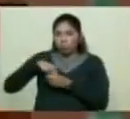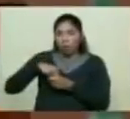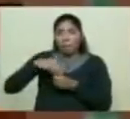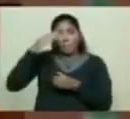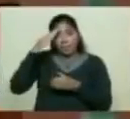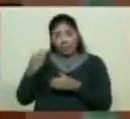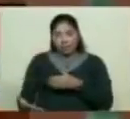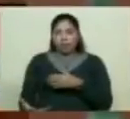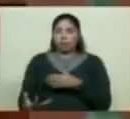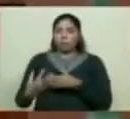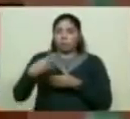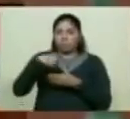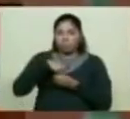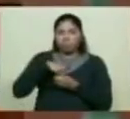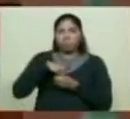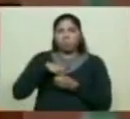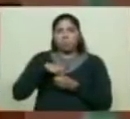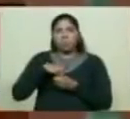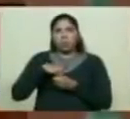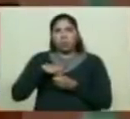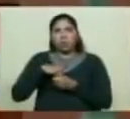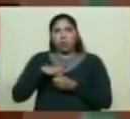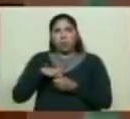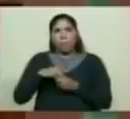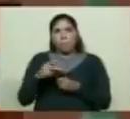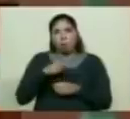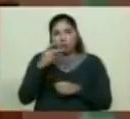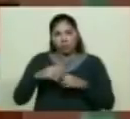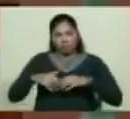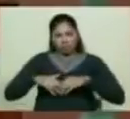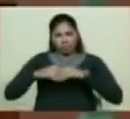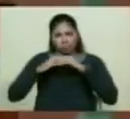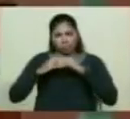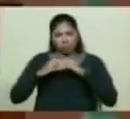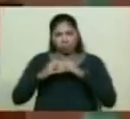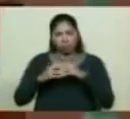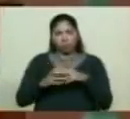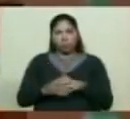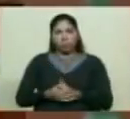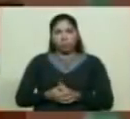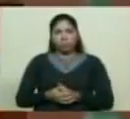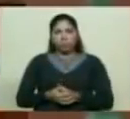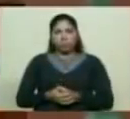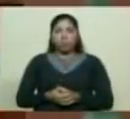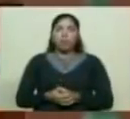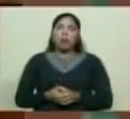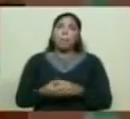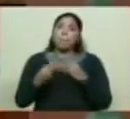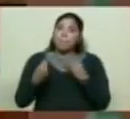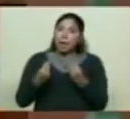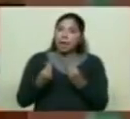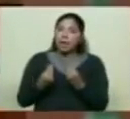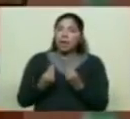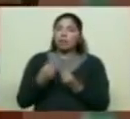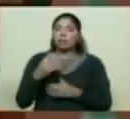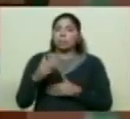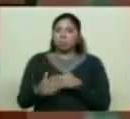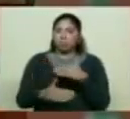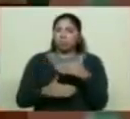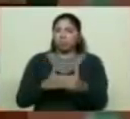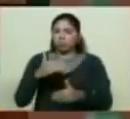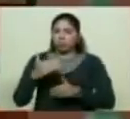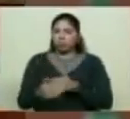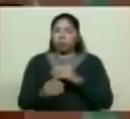política que dio el nacimiento que permitió el nacimiento del